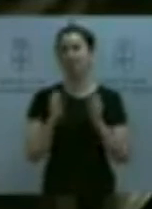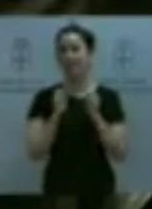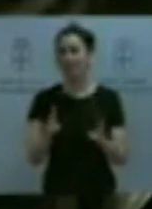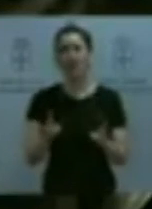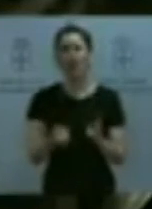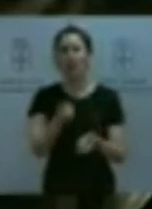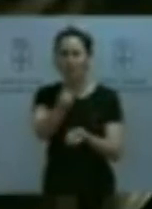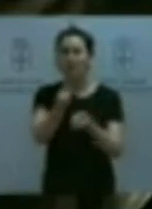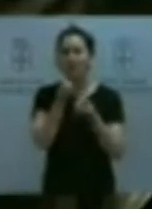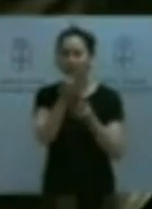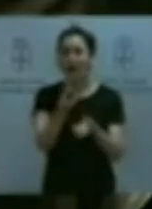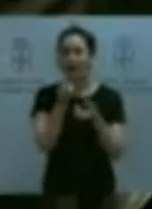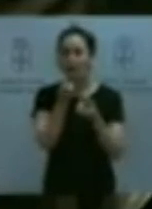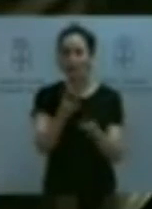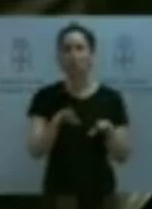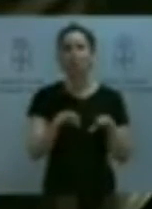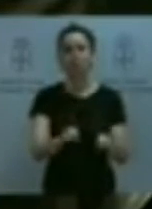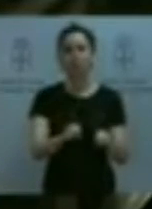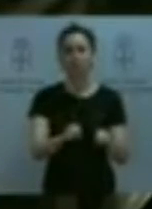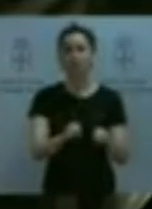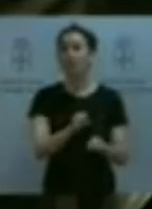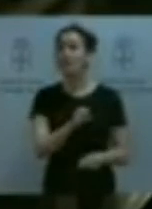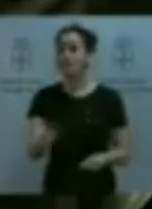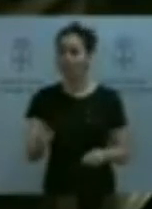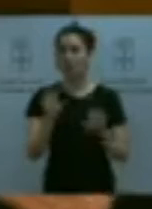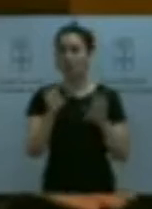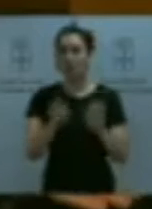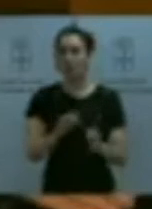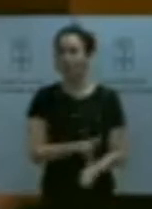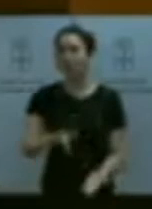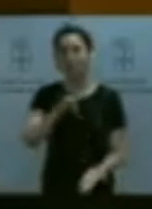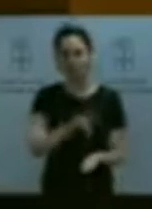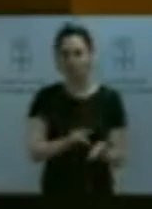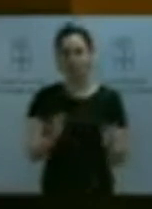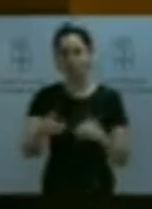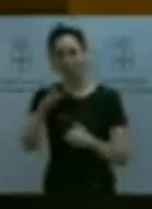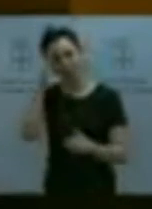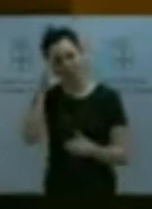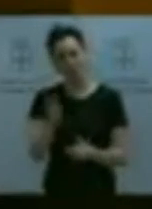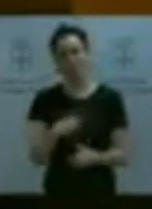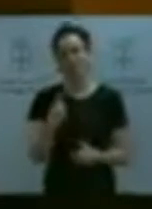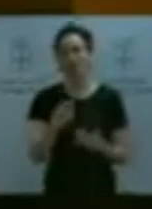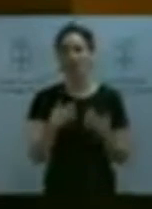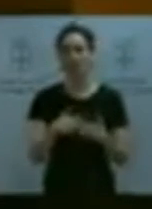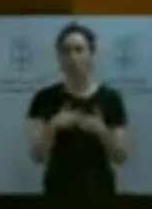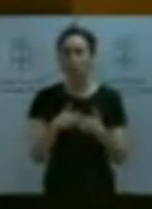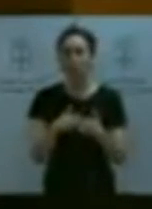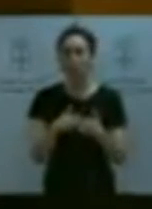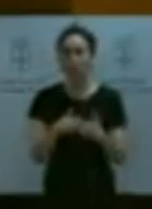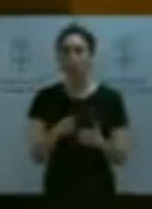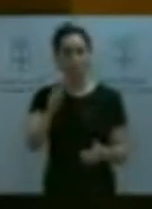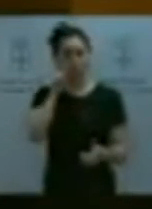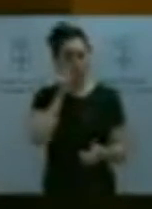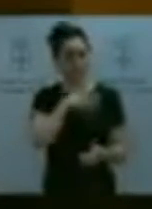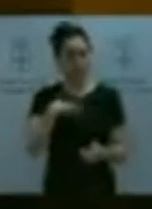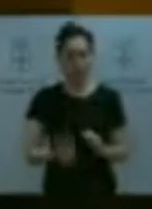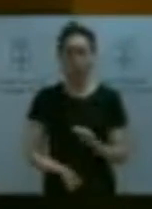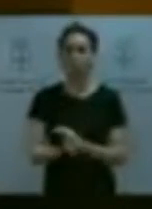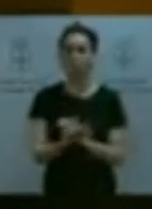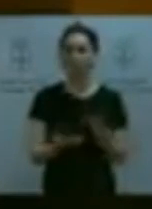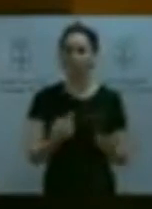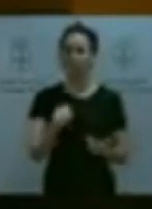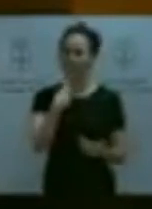rendimiento por habitación, y queremos crear una industria hotelera, que al final es lo que da dinero, una industria turística. Mire, consejero, yo se lo digo de verdad. Está muy bien a tener